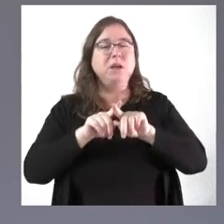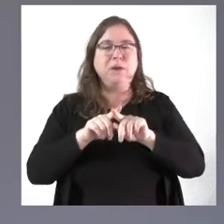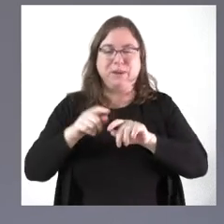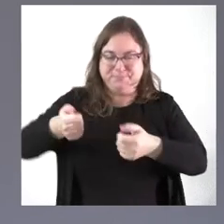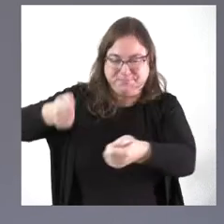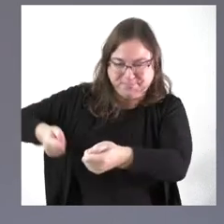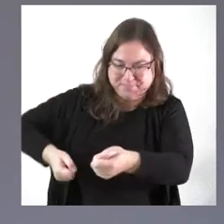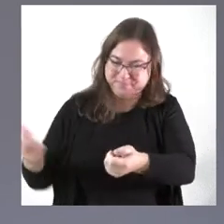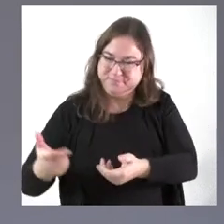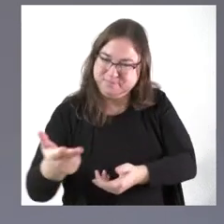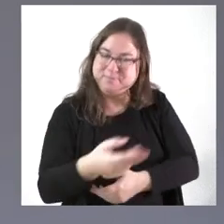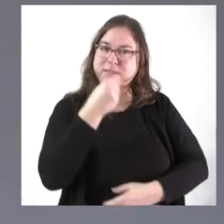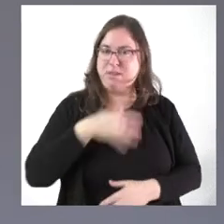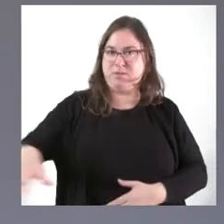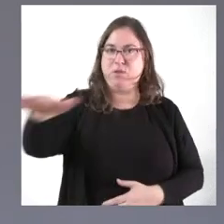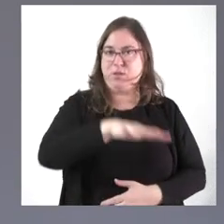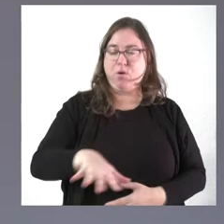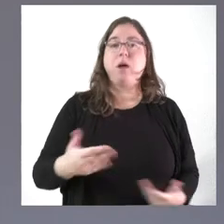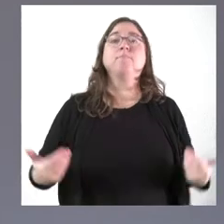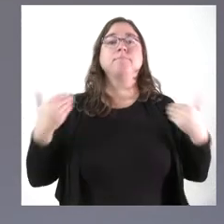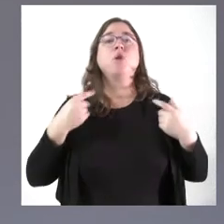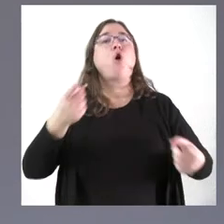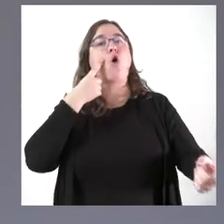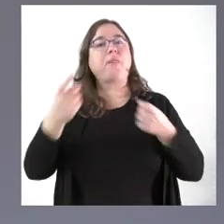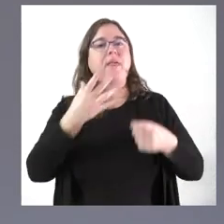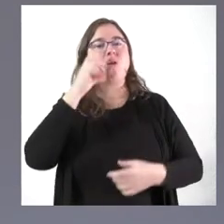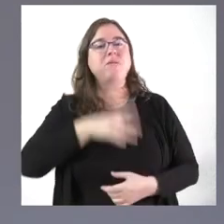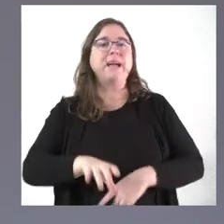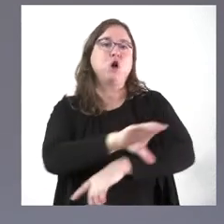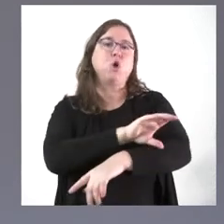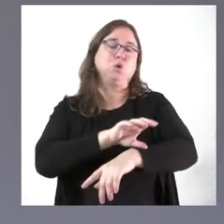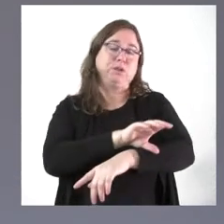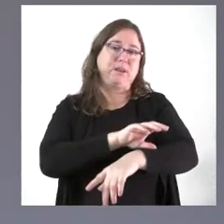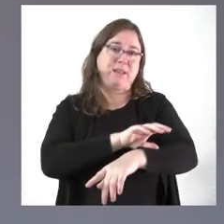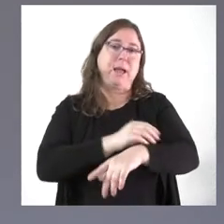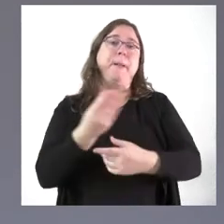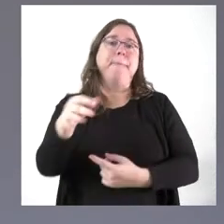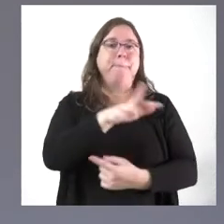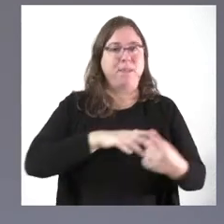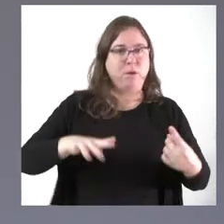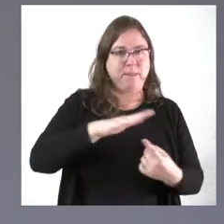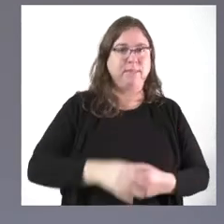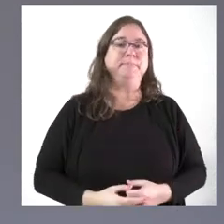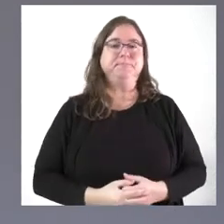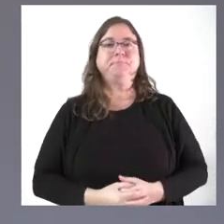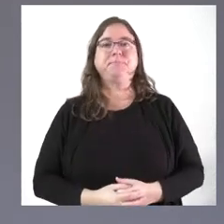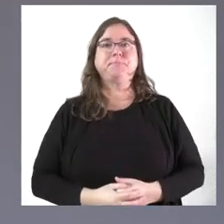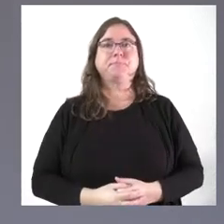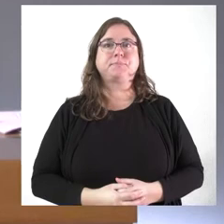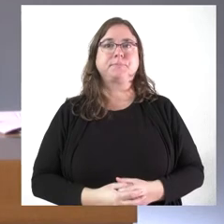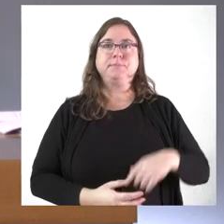adecuados en esas zonas y bajo la coordinación de la consejería de medio ambiente en la determinación de los lugares de actuación